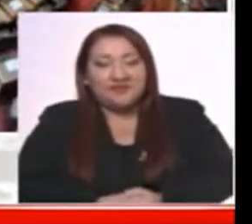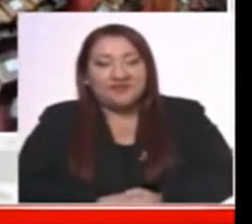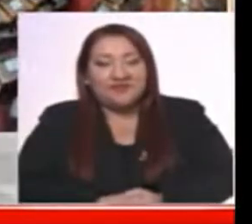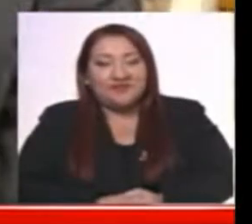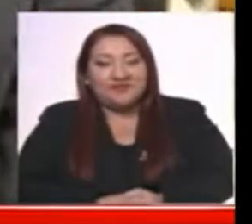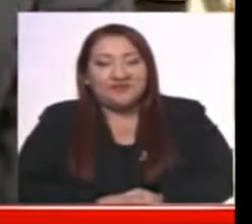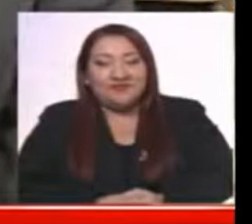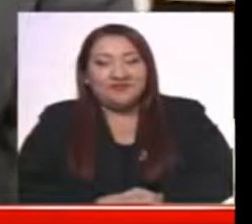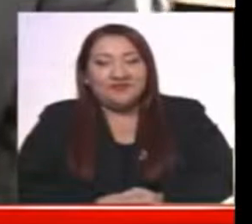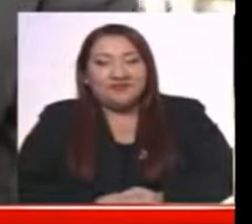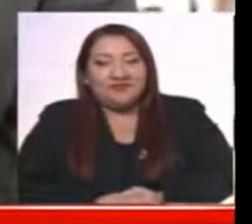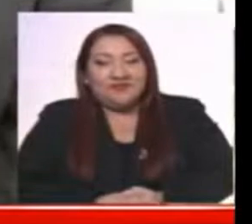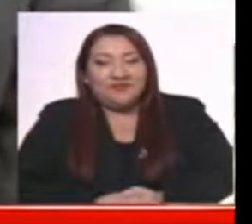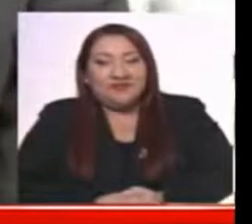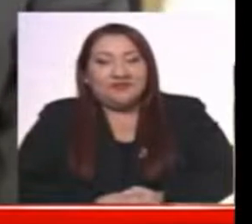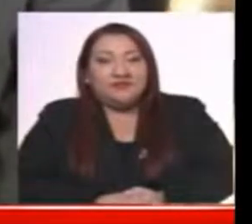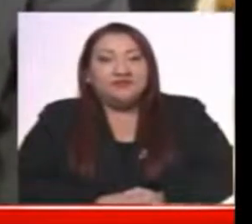escuchamos.